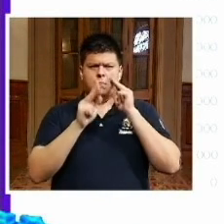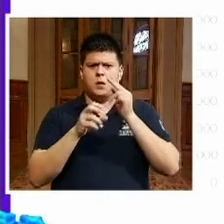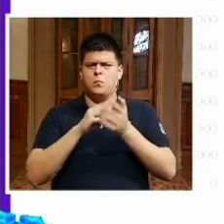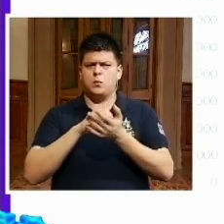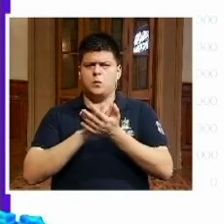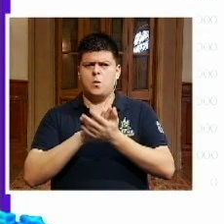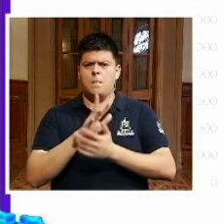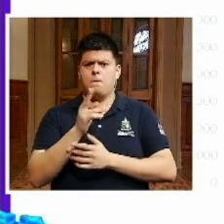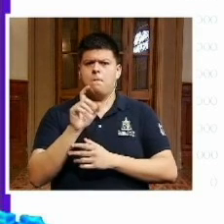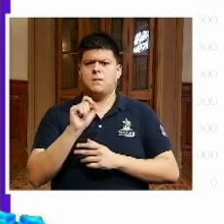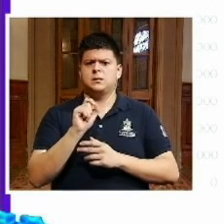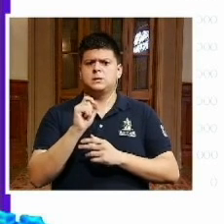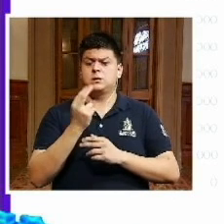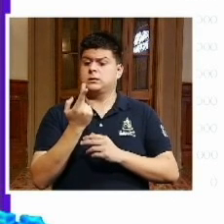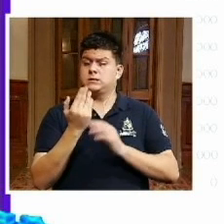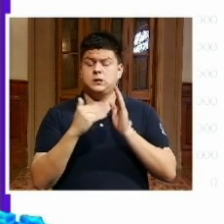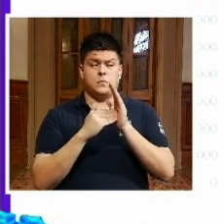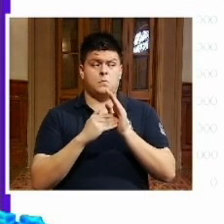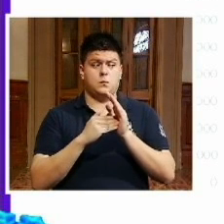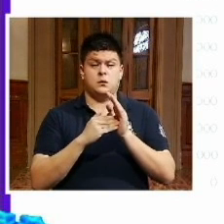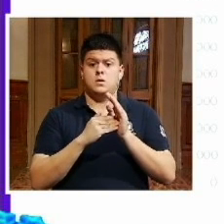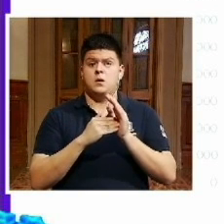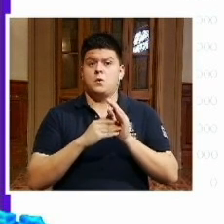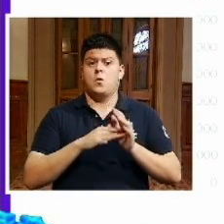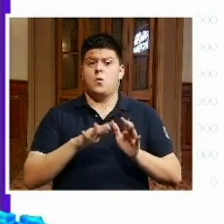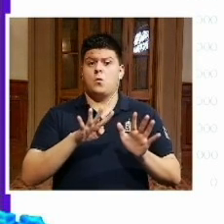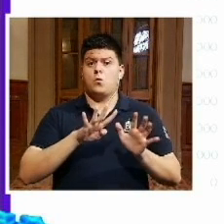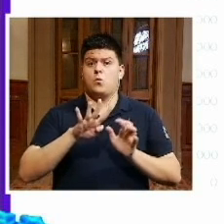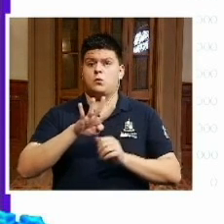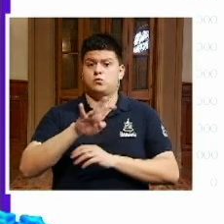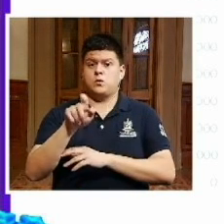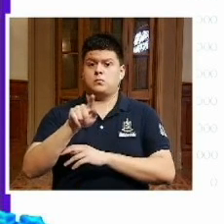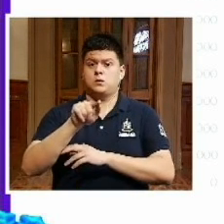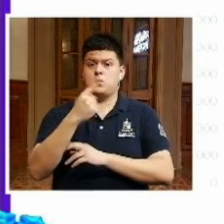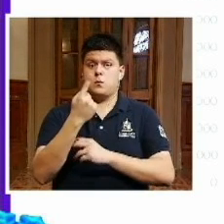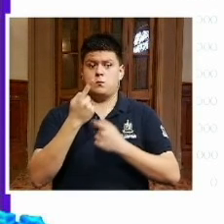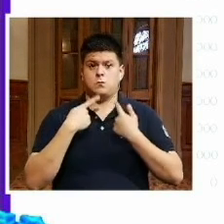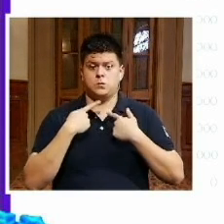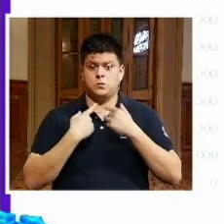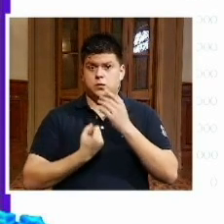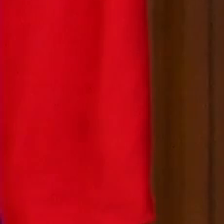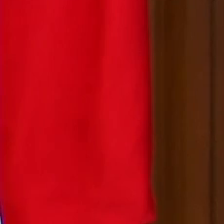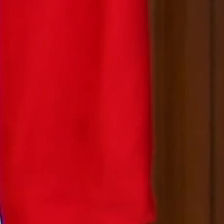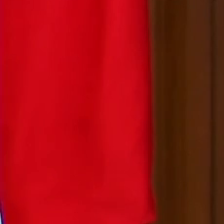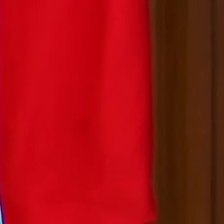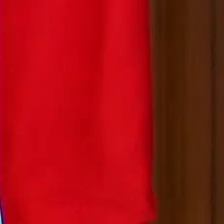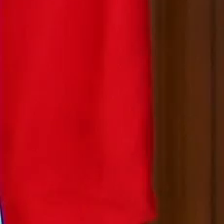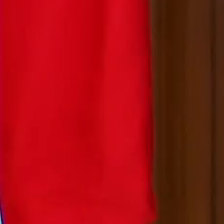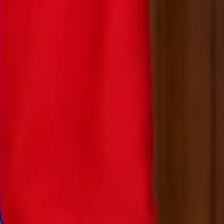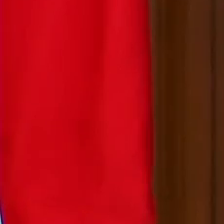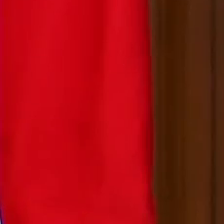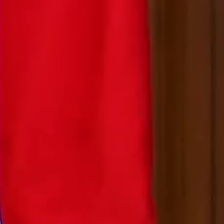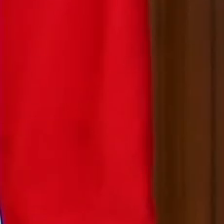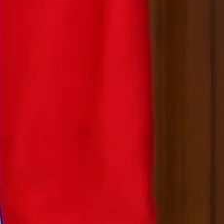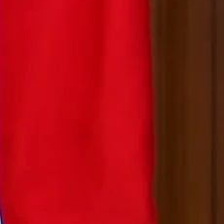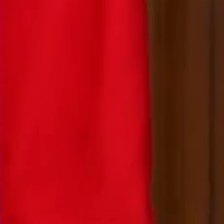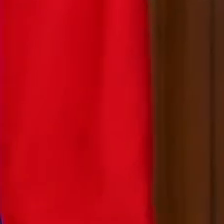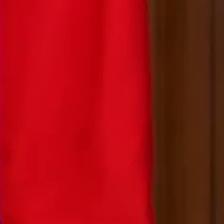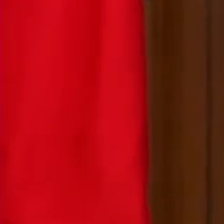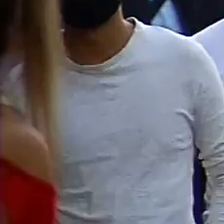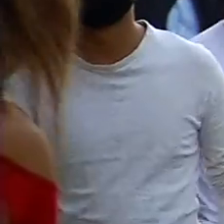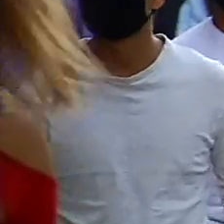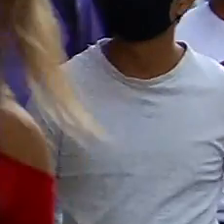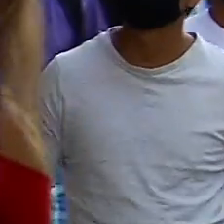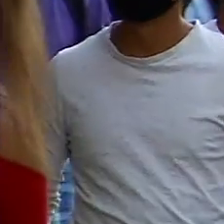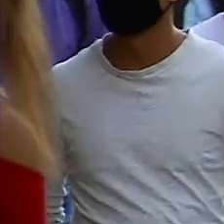25 mil 471 casos en este grupo de edad de ser aquí no insistió a los